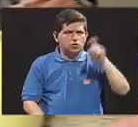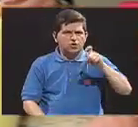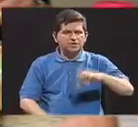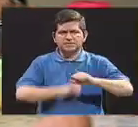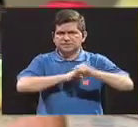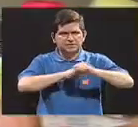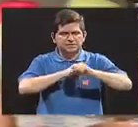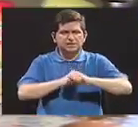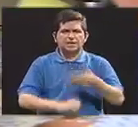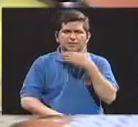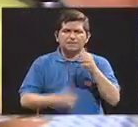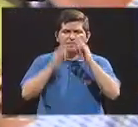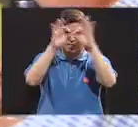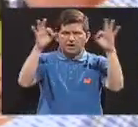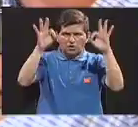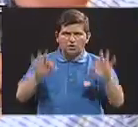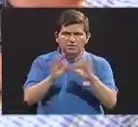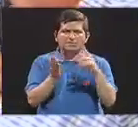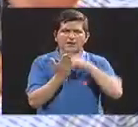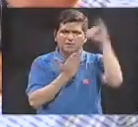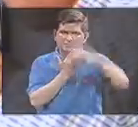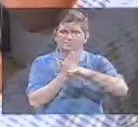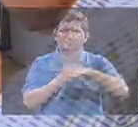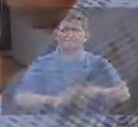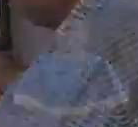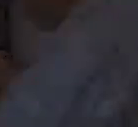promoción para mejorar la imagen en este proyecto